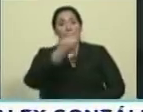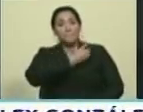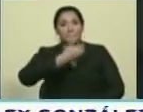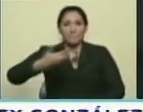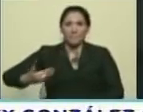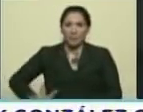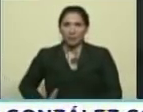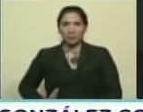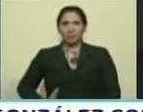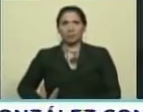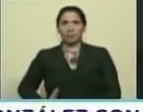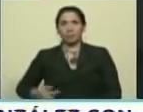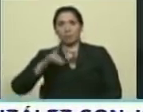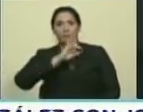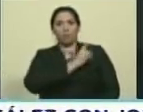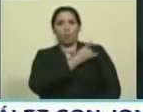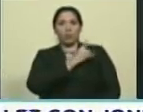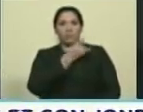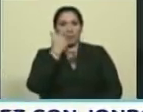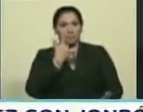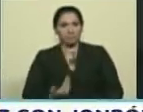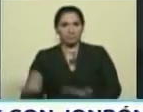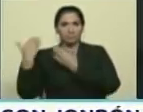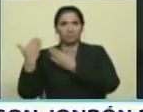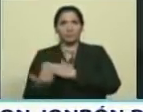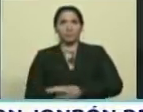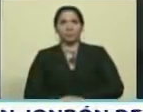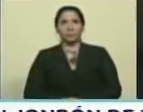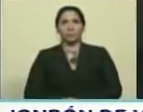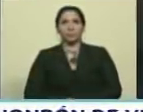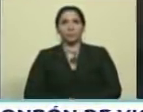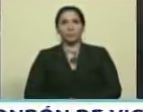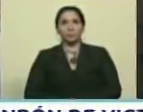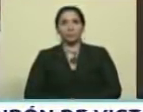del Estado Plurinacional de Bolivia.